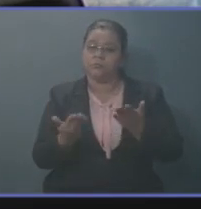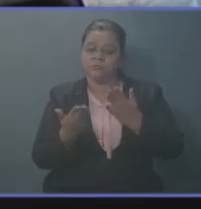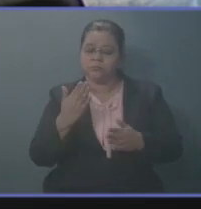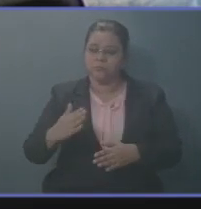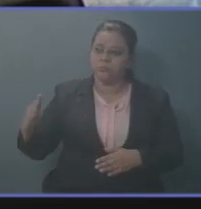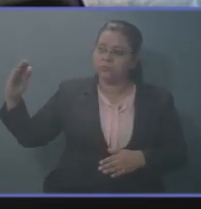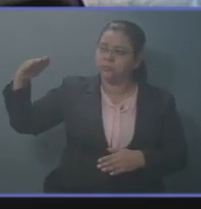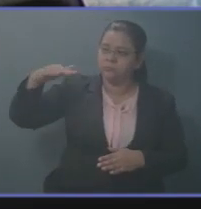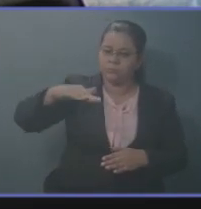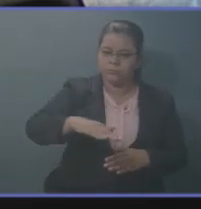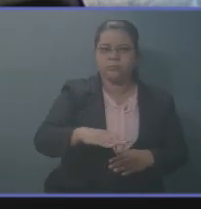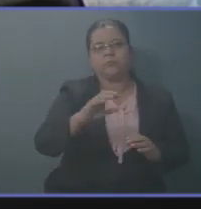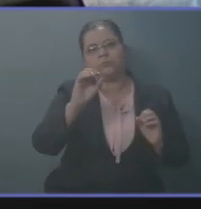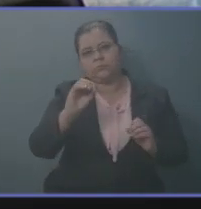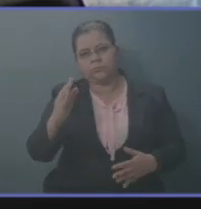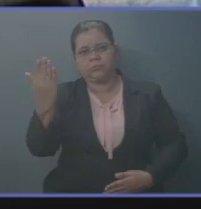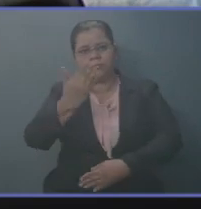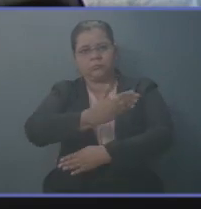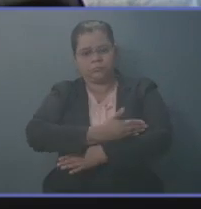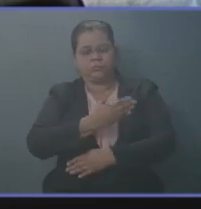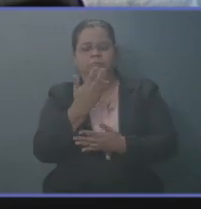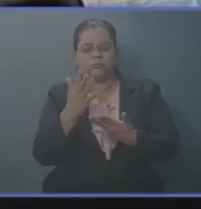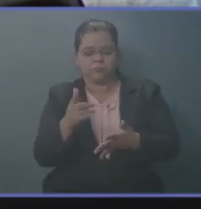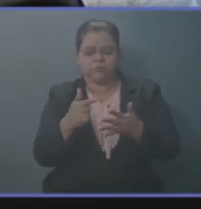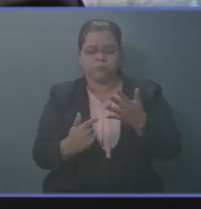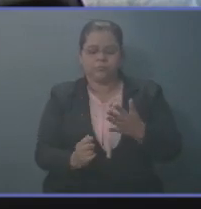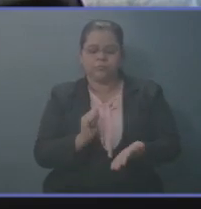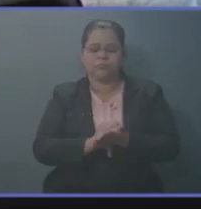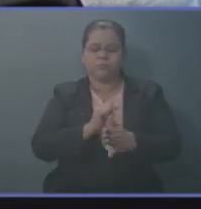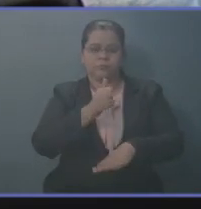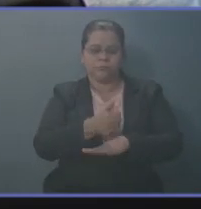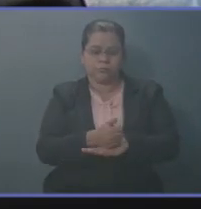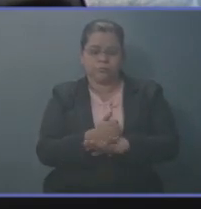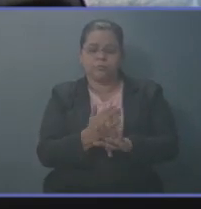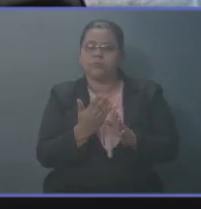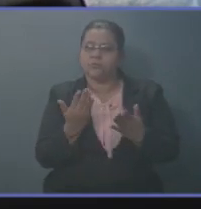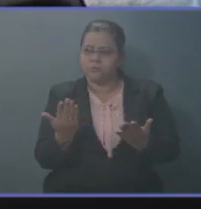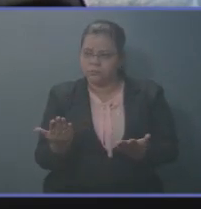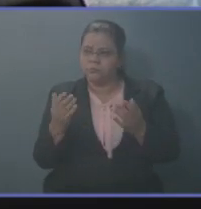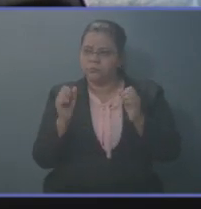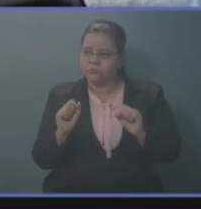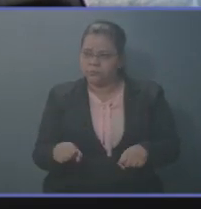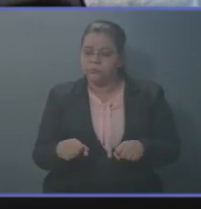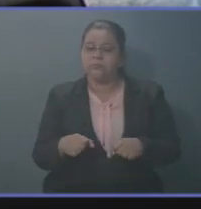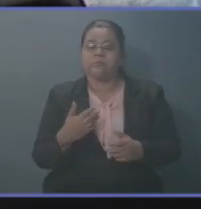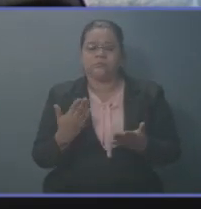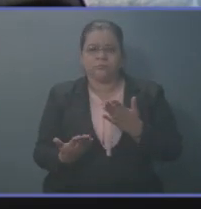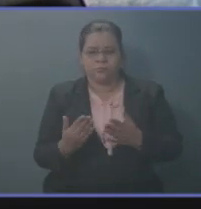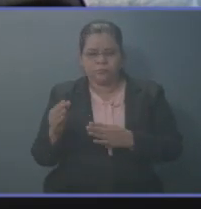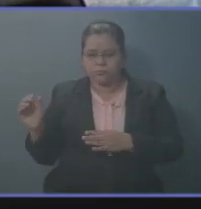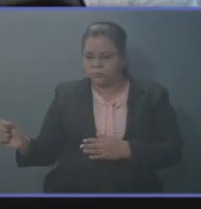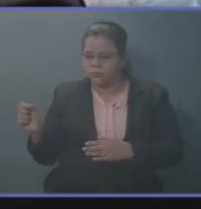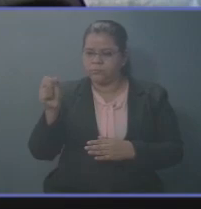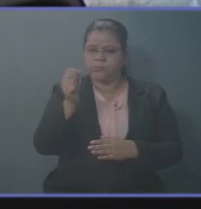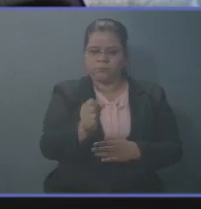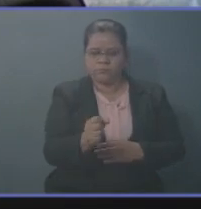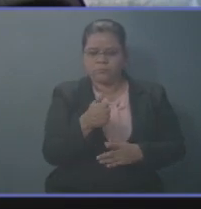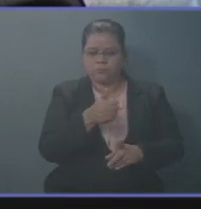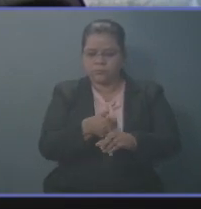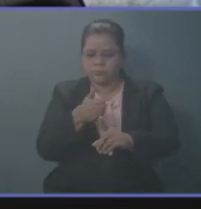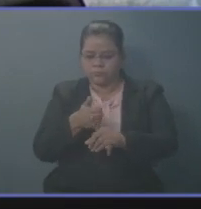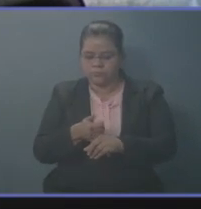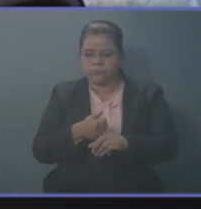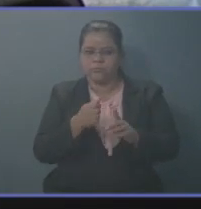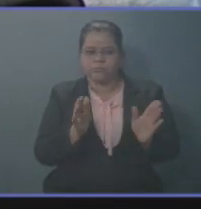puertos, aduanas o puntos fronterizos legalmente habilitados para tal efecto, quienes podrán ser sometidos a medidas individualizadas